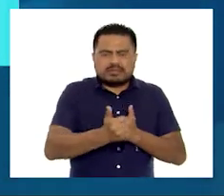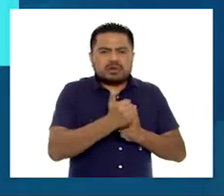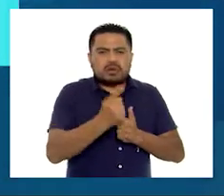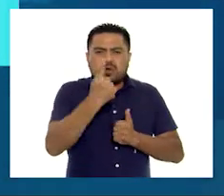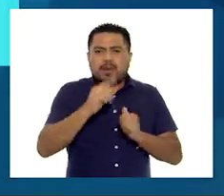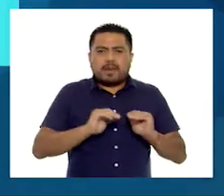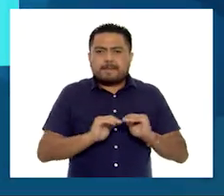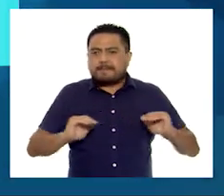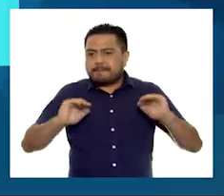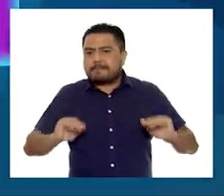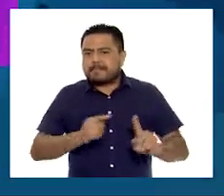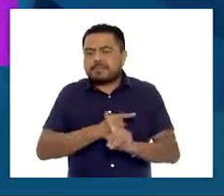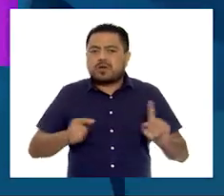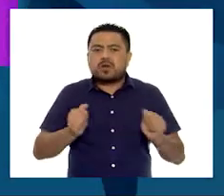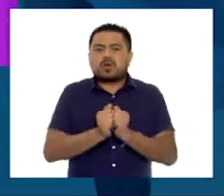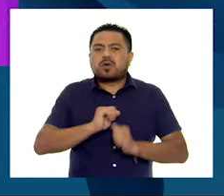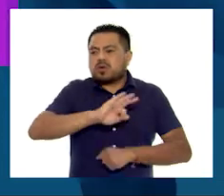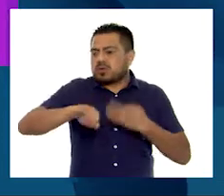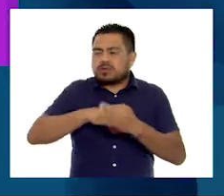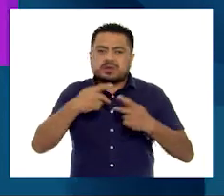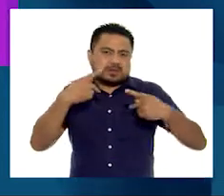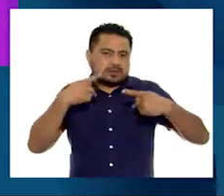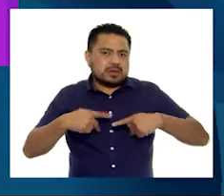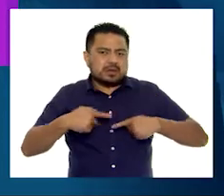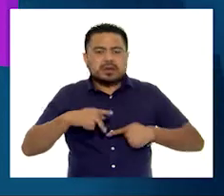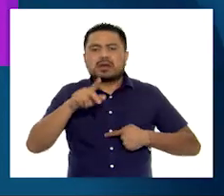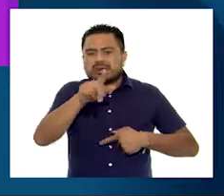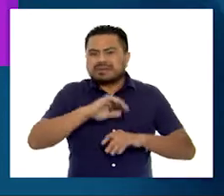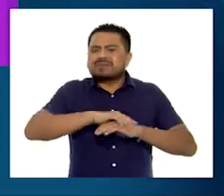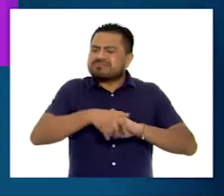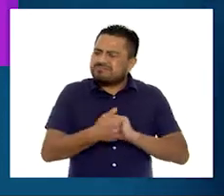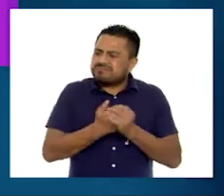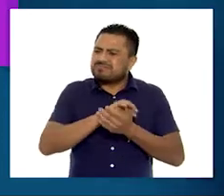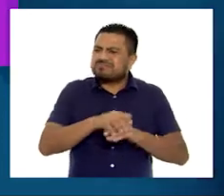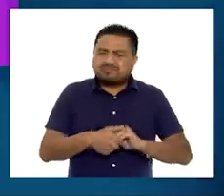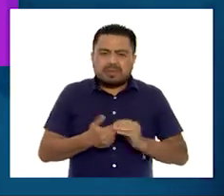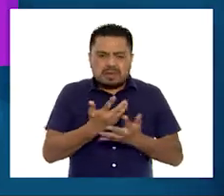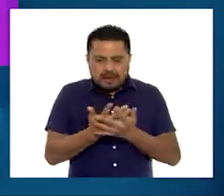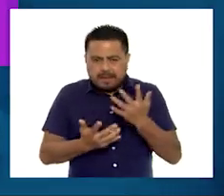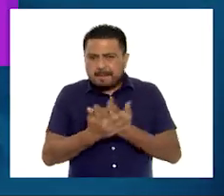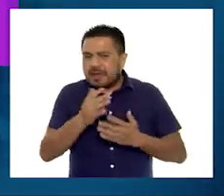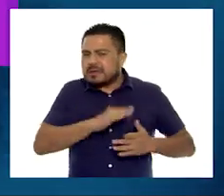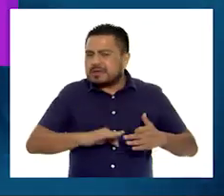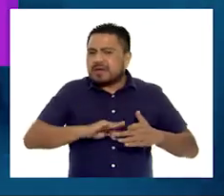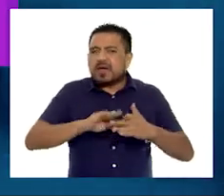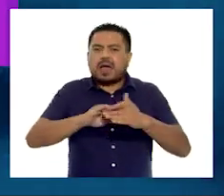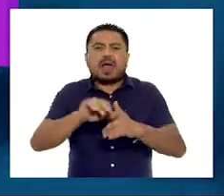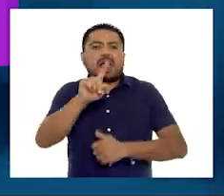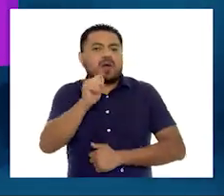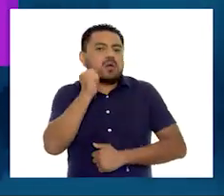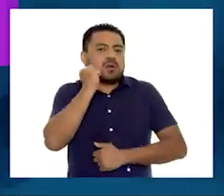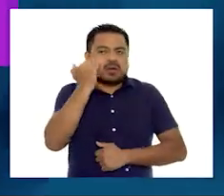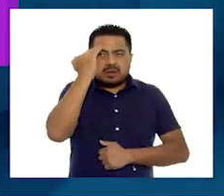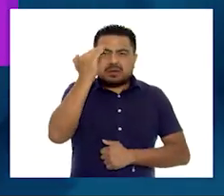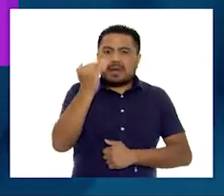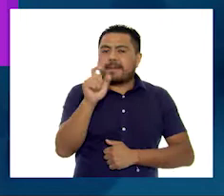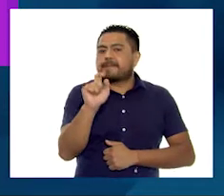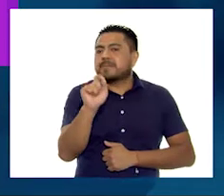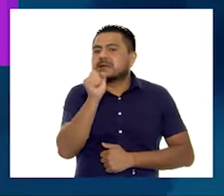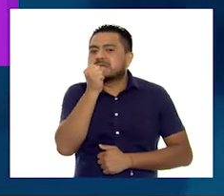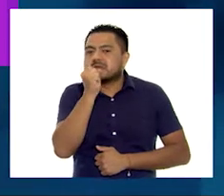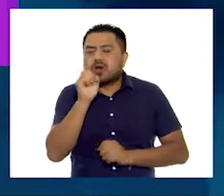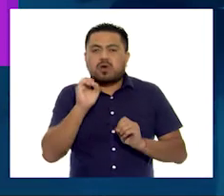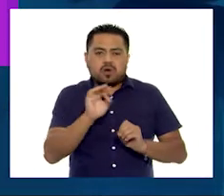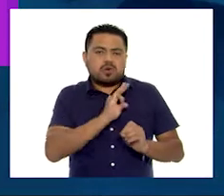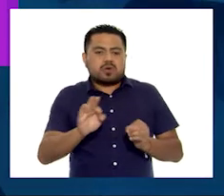un metro y medio entre tú y los demás no haga te las manos muy seguidos con agua y jabón por lo menos durante 20 segundos